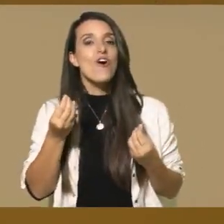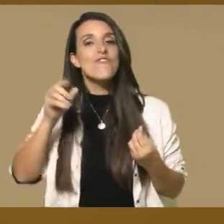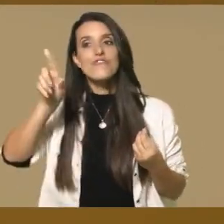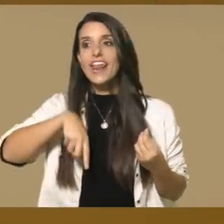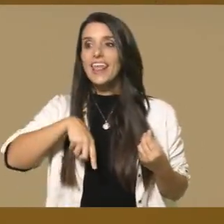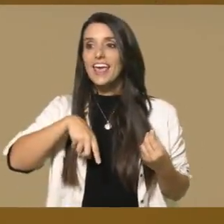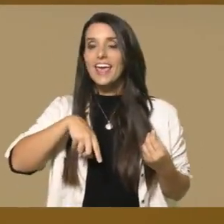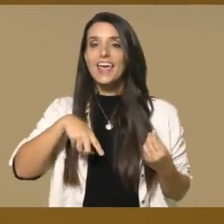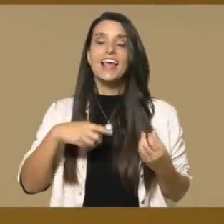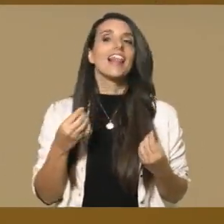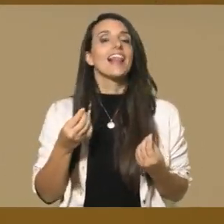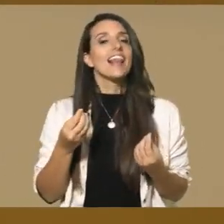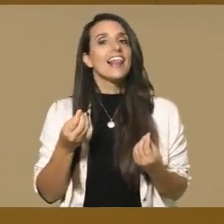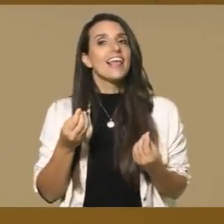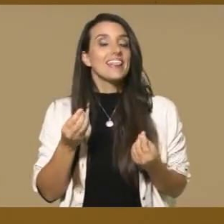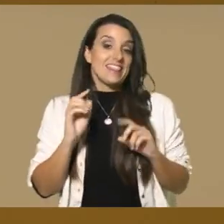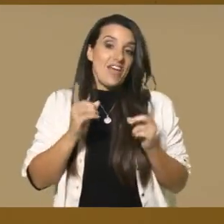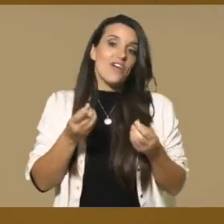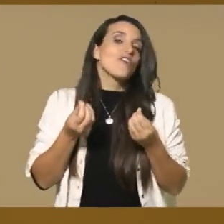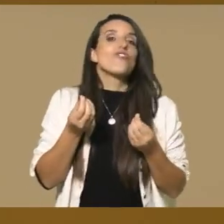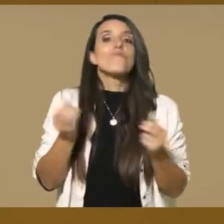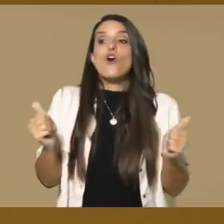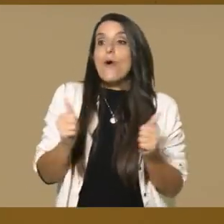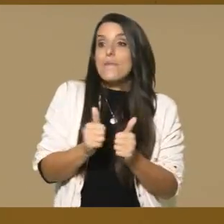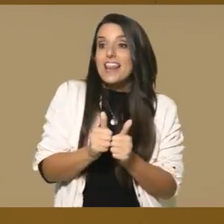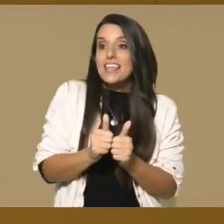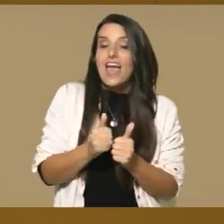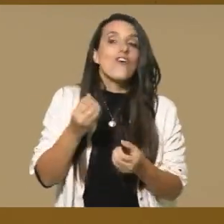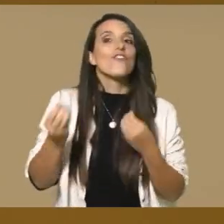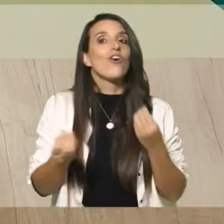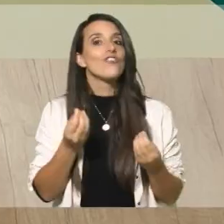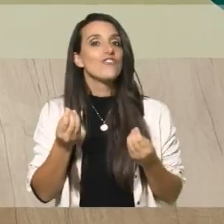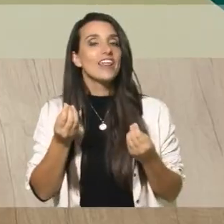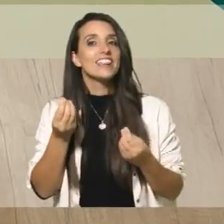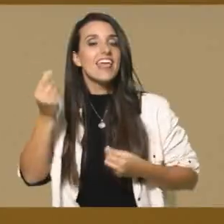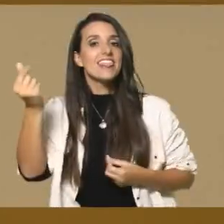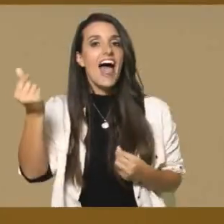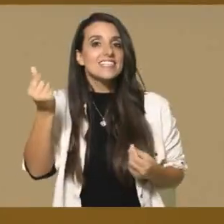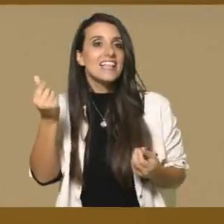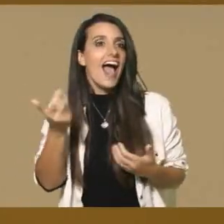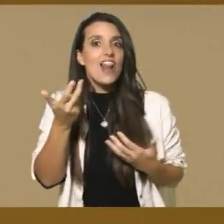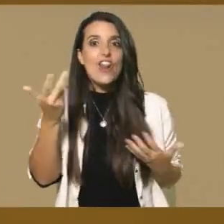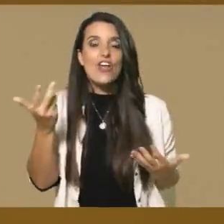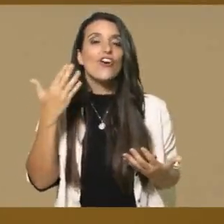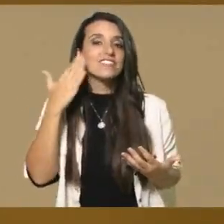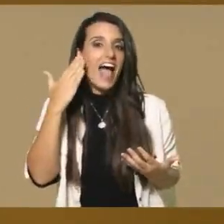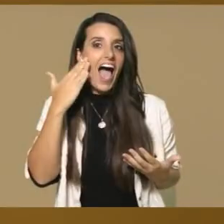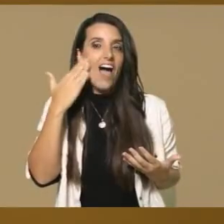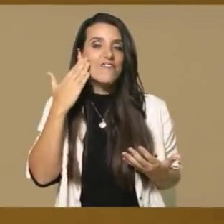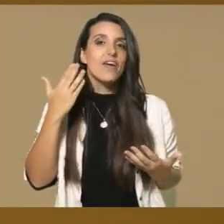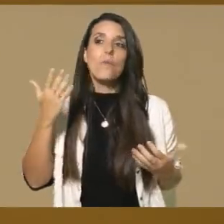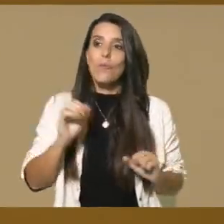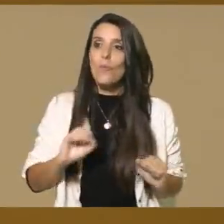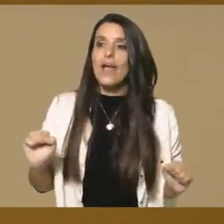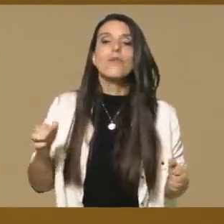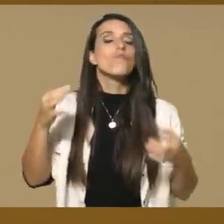origina esta incluso hasta la compañía, ¿no? De danza, ¿no? Sabemos que uno puede